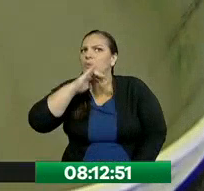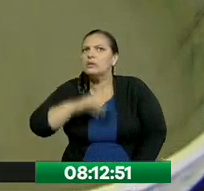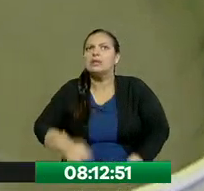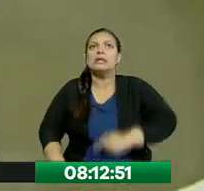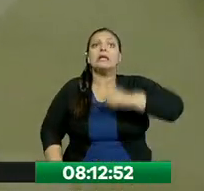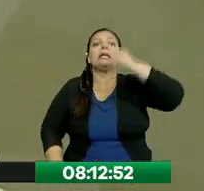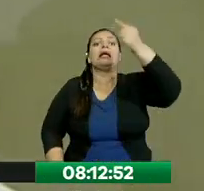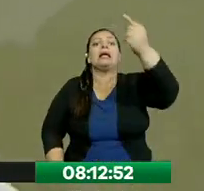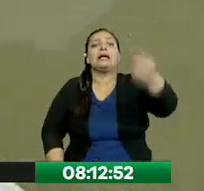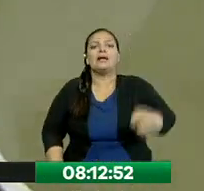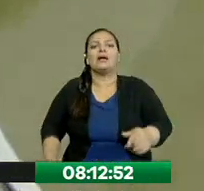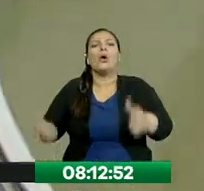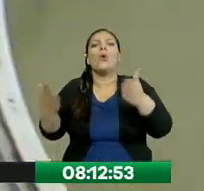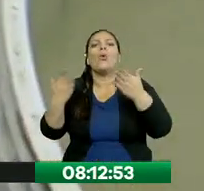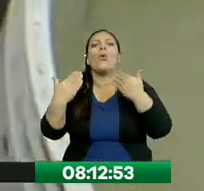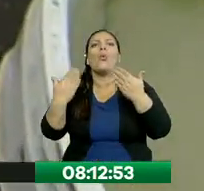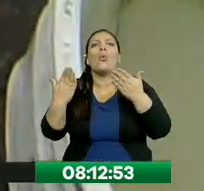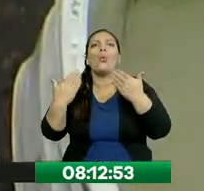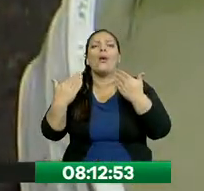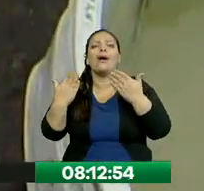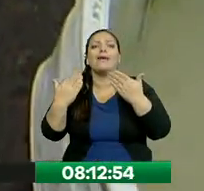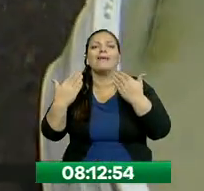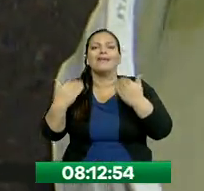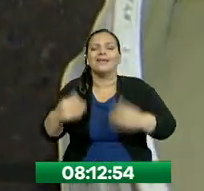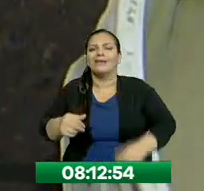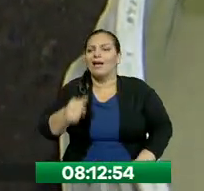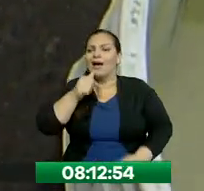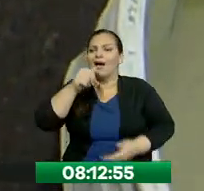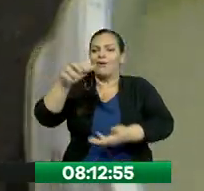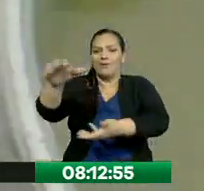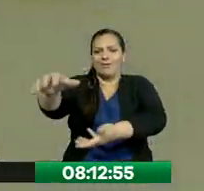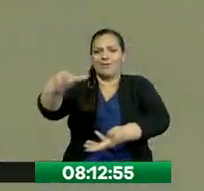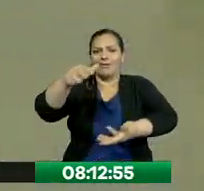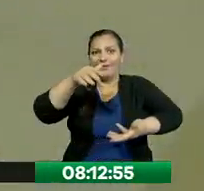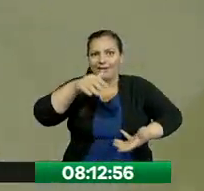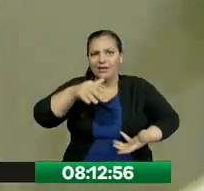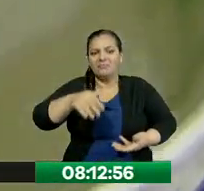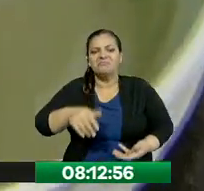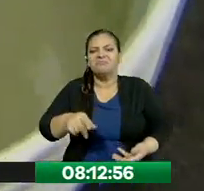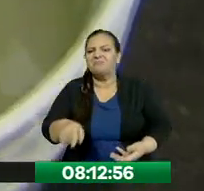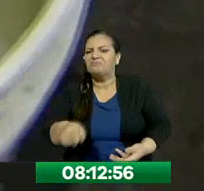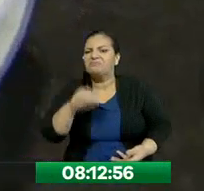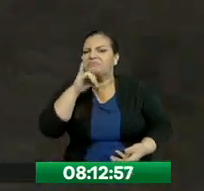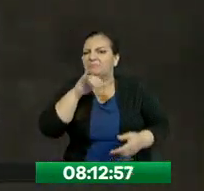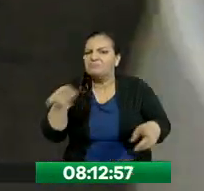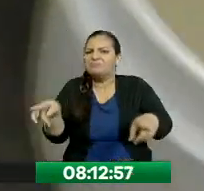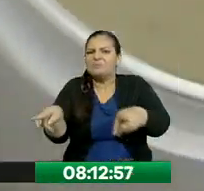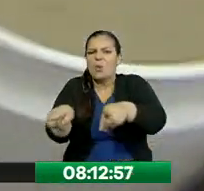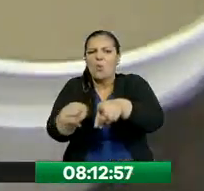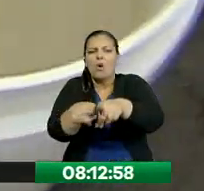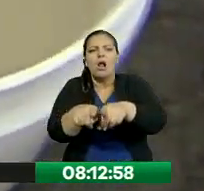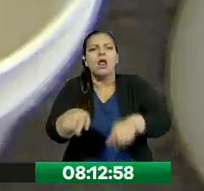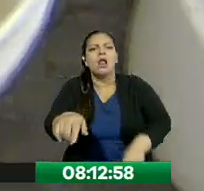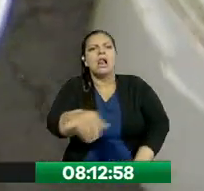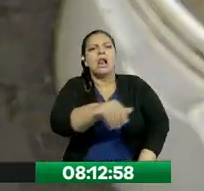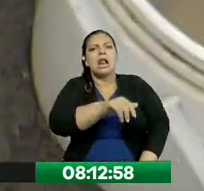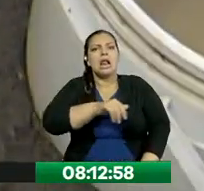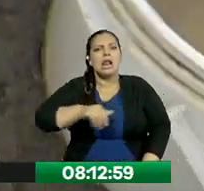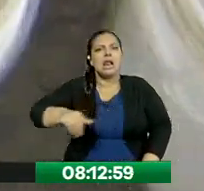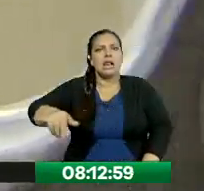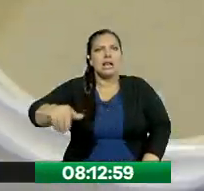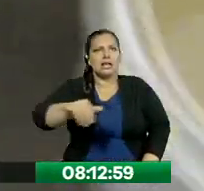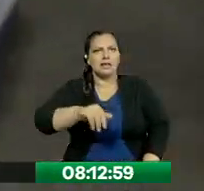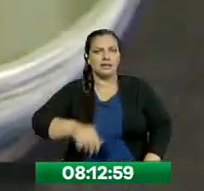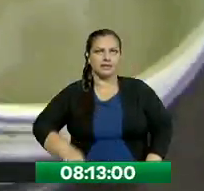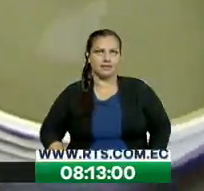A ver, por acá, ¿qué pasó? La gente dice que no les están regalando. A ver, mi estimada señora, a ver, detállenos usted. Este líquido es de agua de Guayaquil.